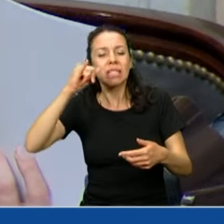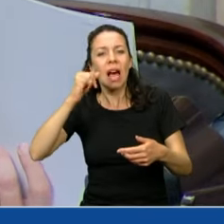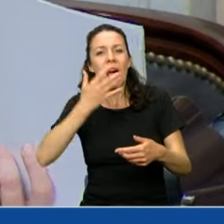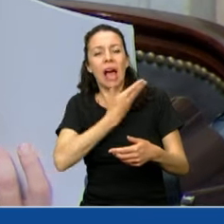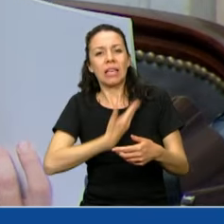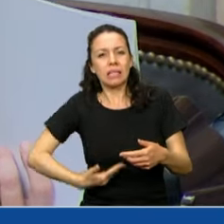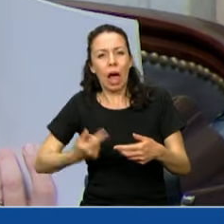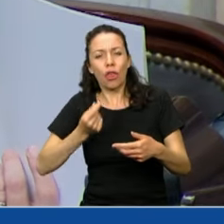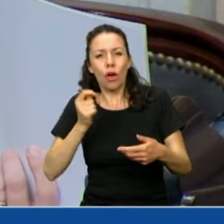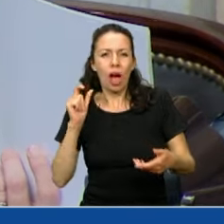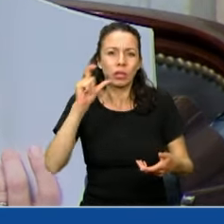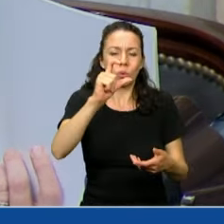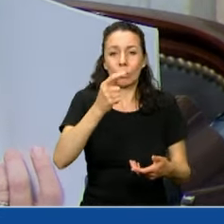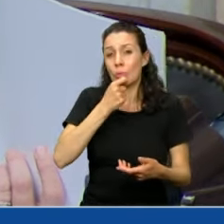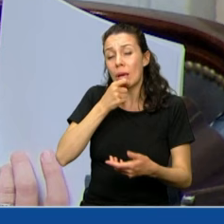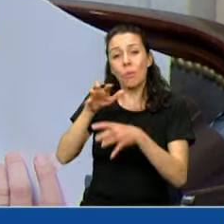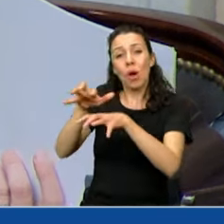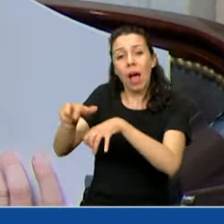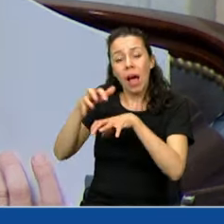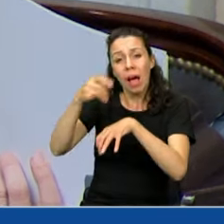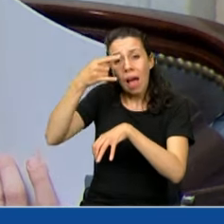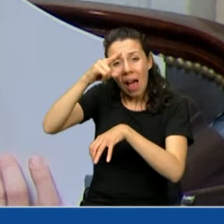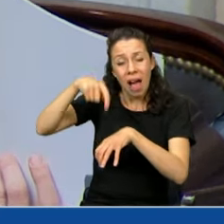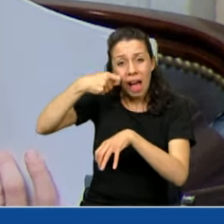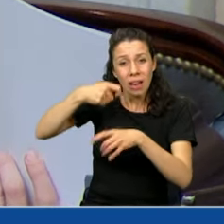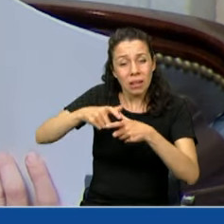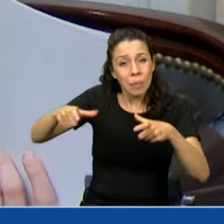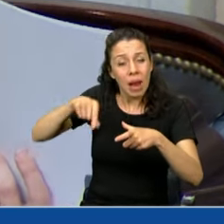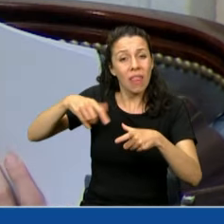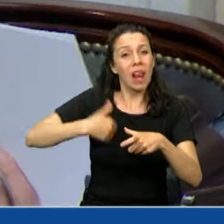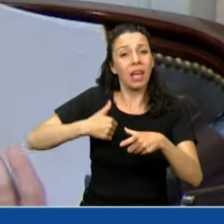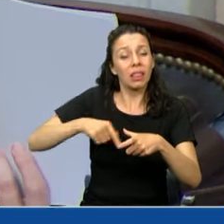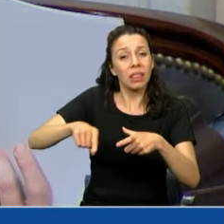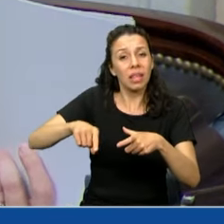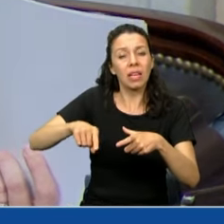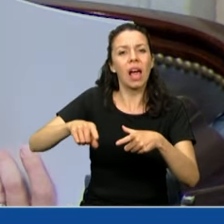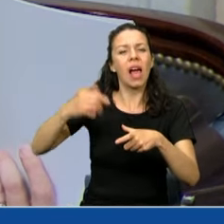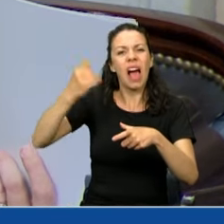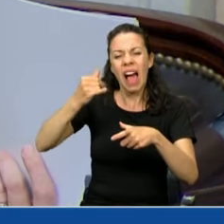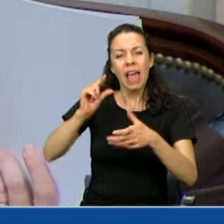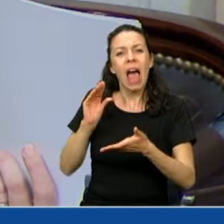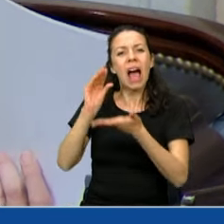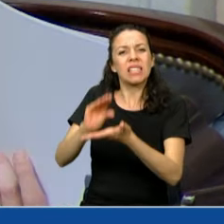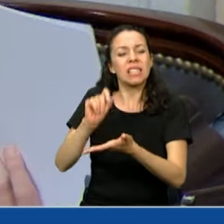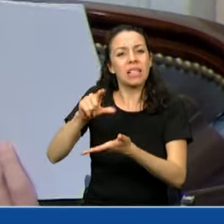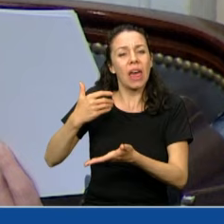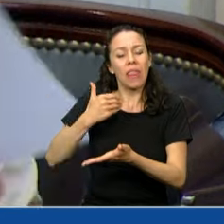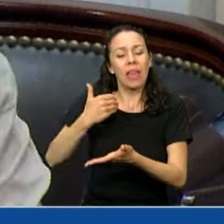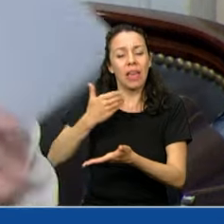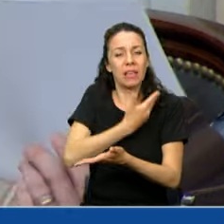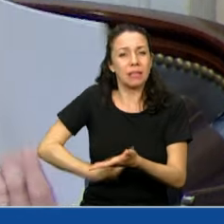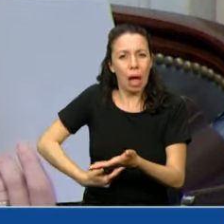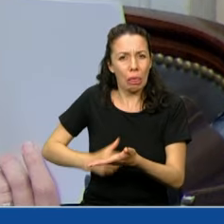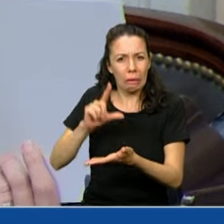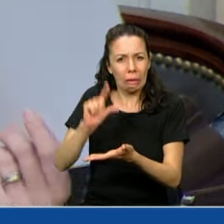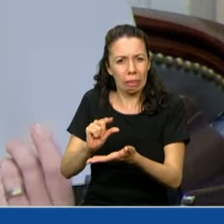pero la industria Ganadera y agrícola en Argentina tiene tasas negativas de asistencia del Estado entonces dicen